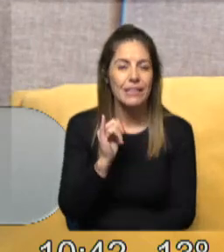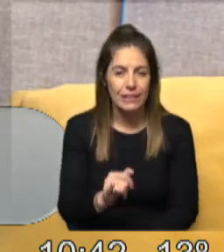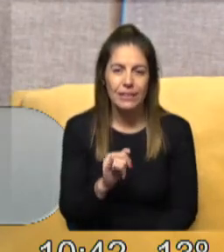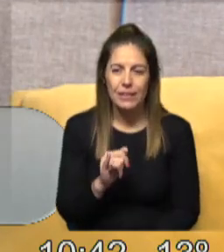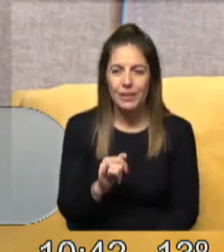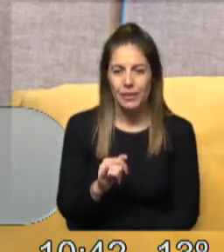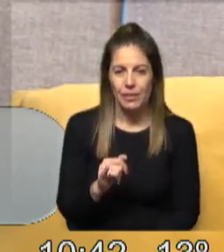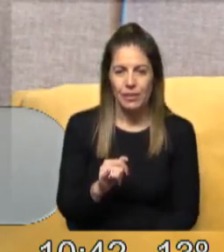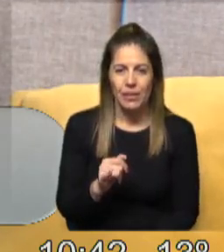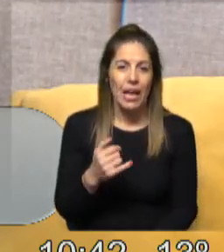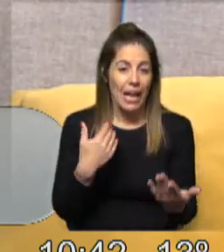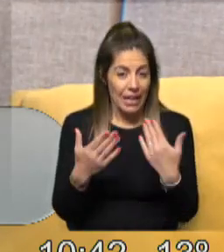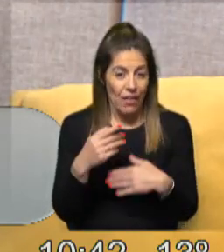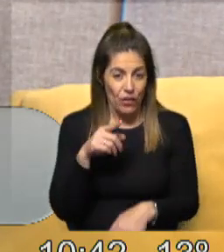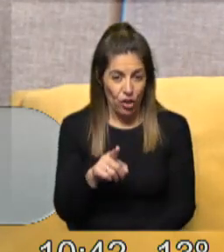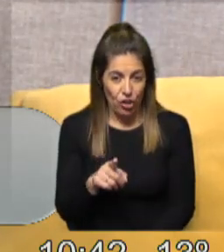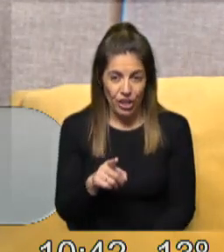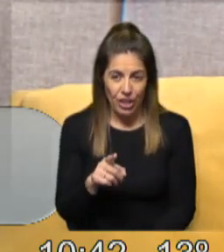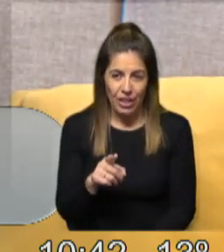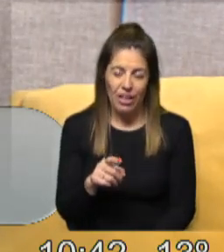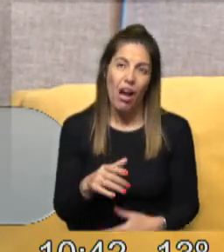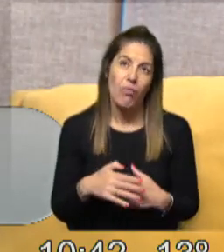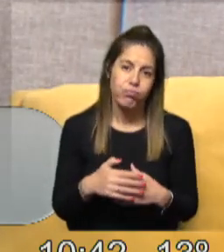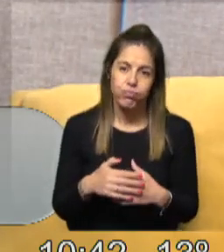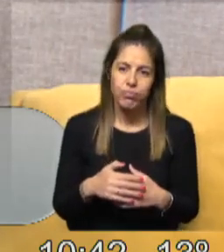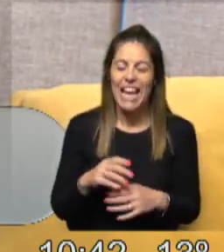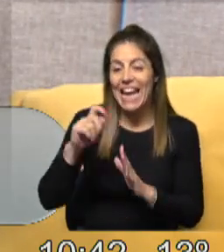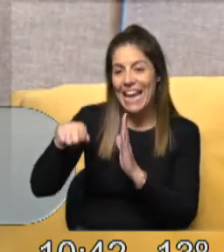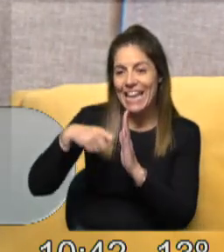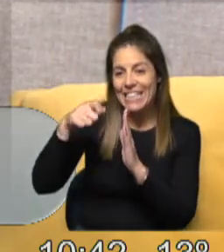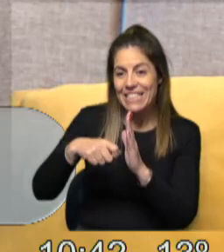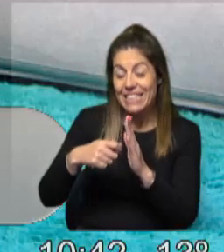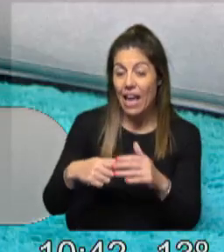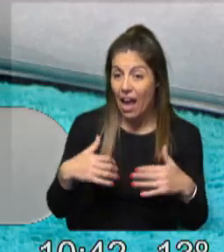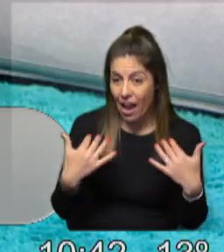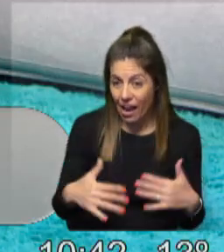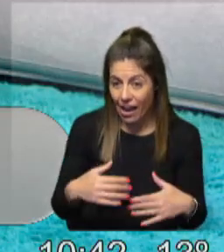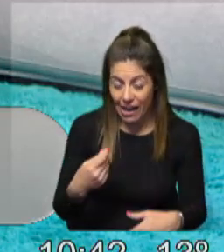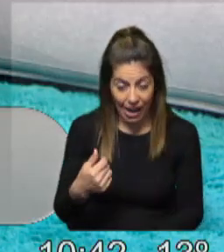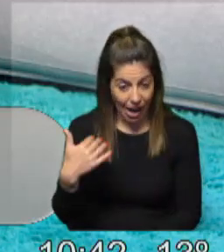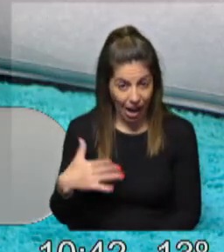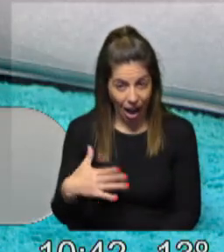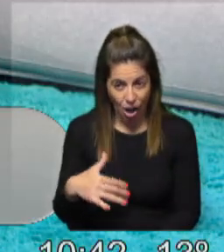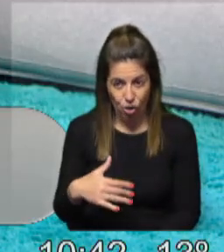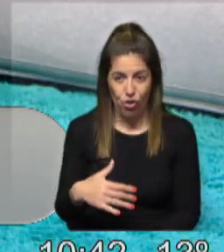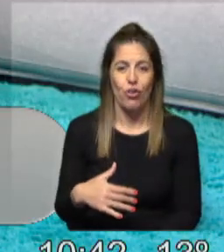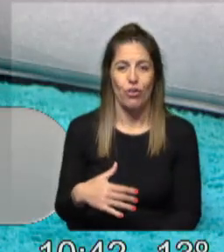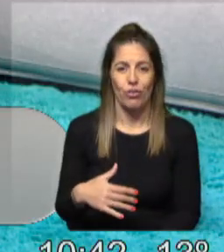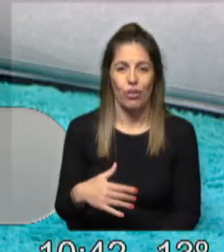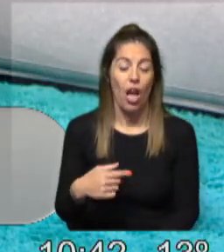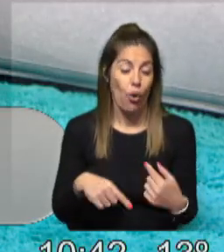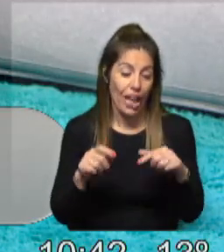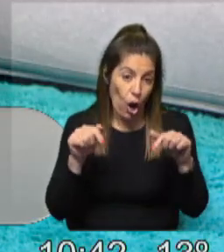él habló Dios y yo le contesto. El cine es un arte caro. Básicamente es un arte caro. Aunque